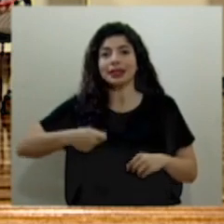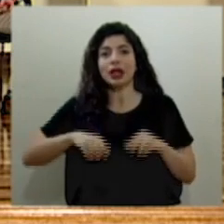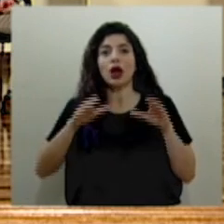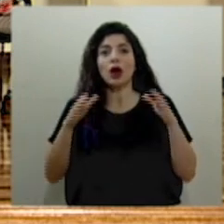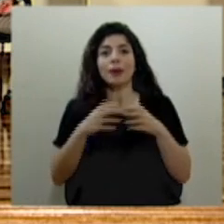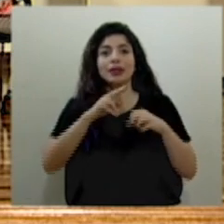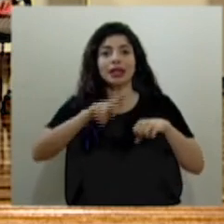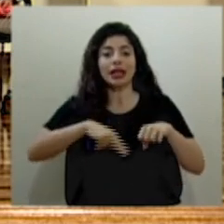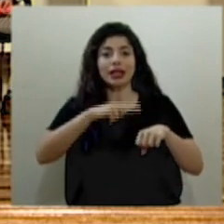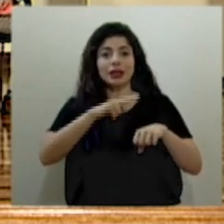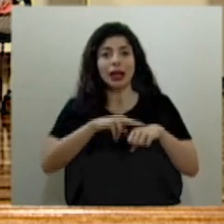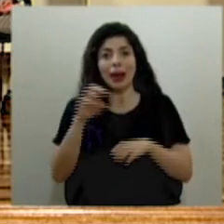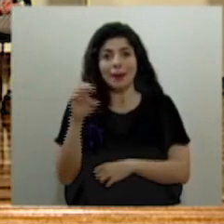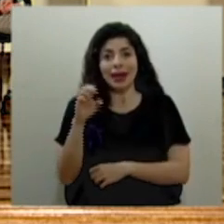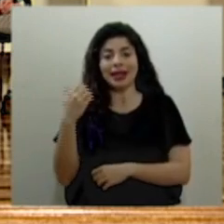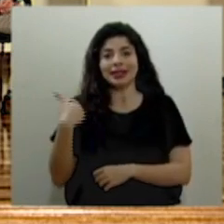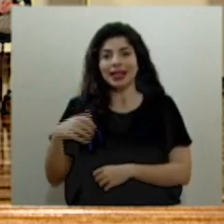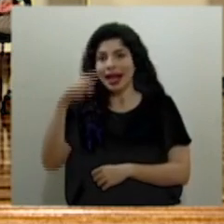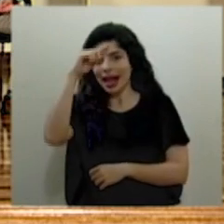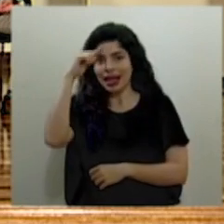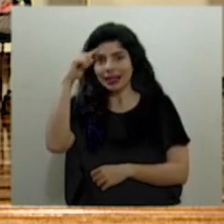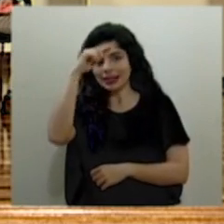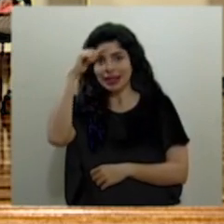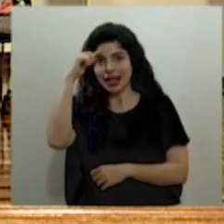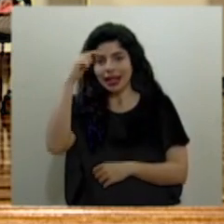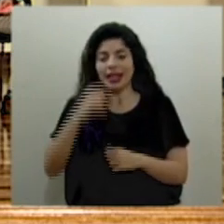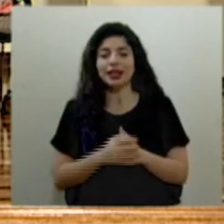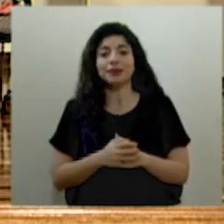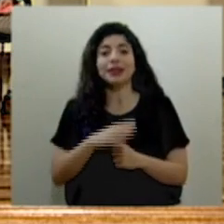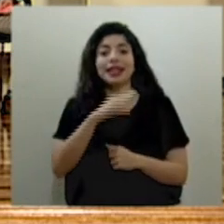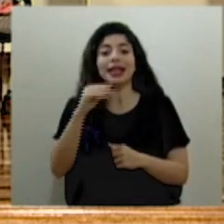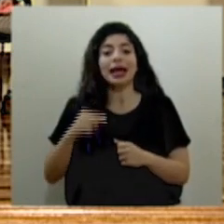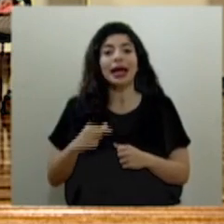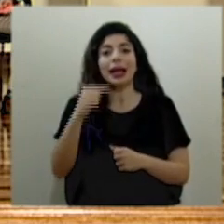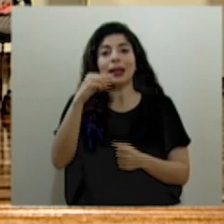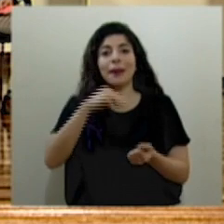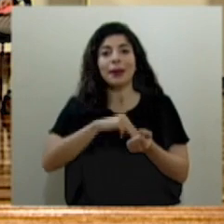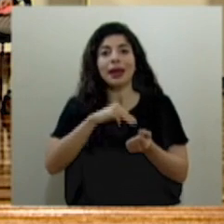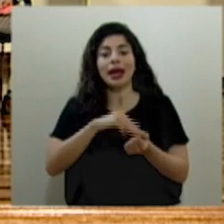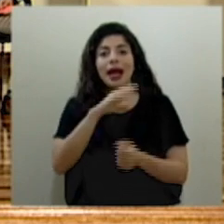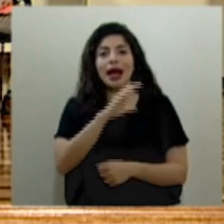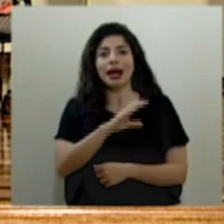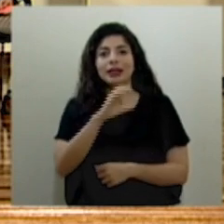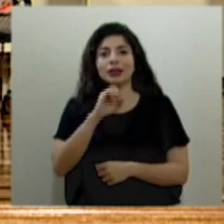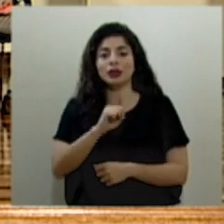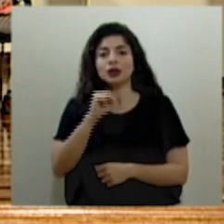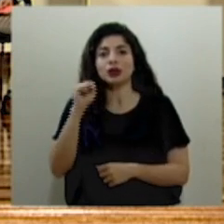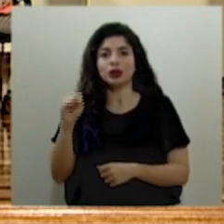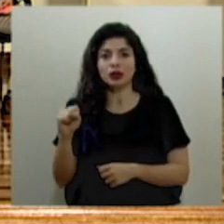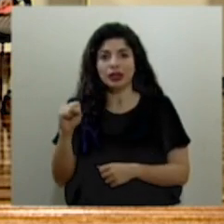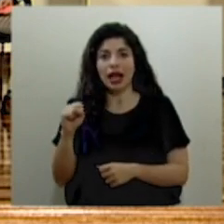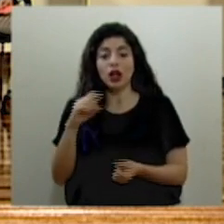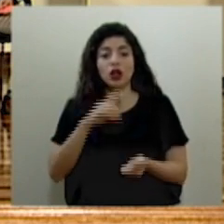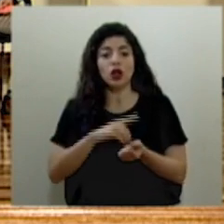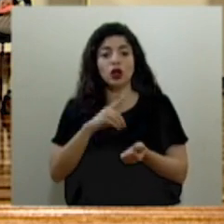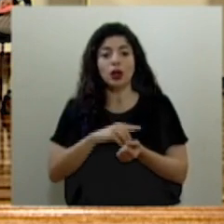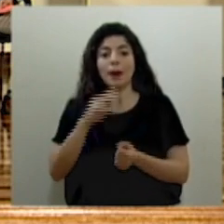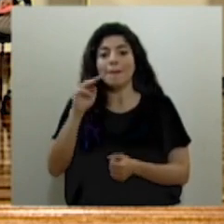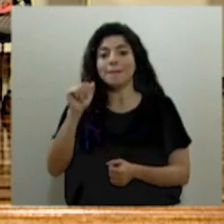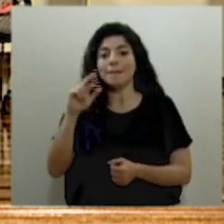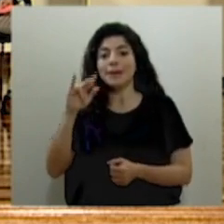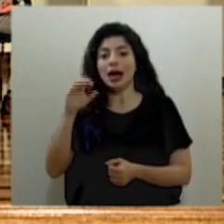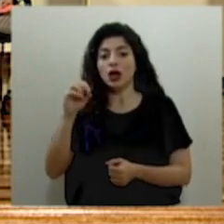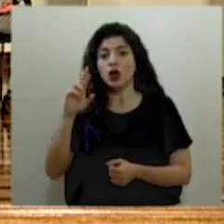Comisión Nacional de Emergencias, el señor Alexander Solís, y al gerente médico de la Caja Costarricense de Seguro Social, el doctor Mario